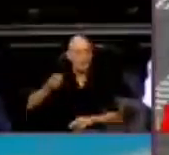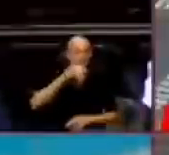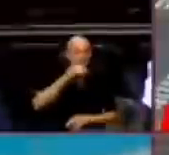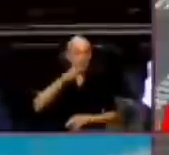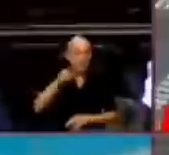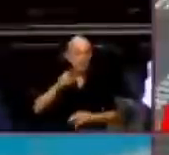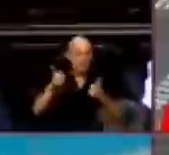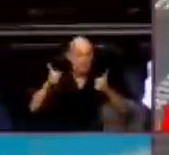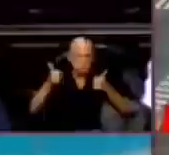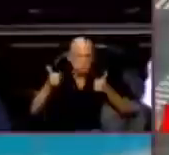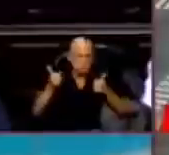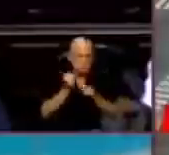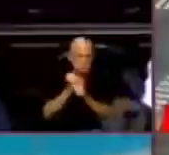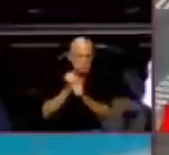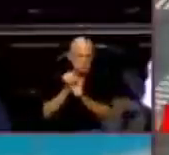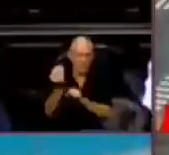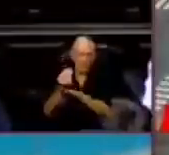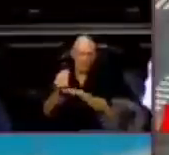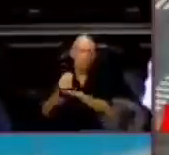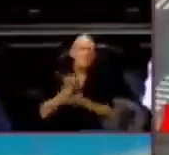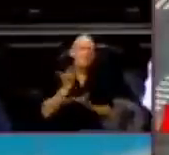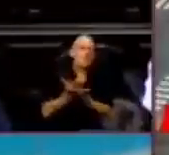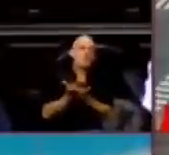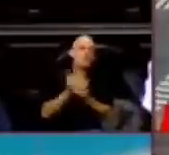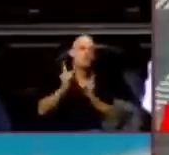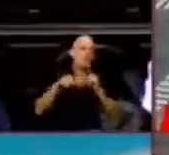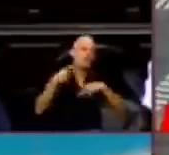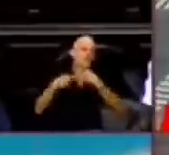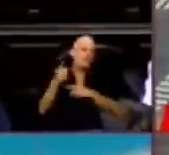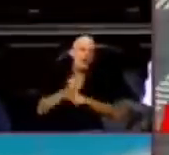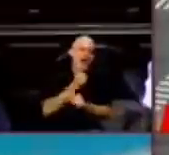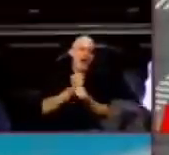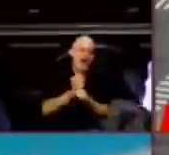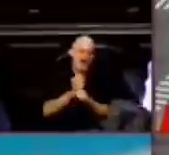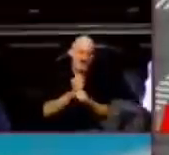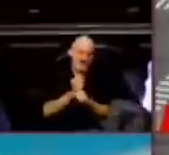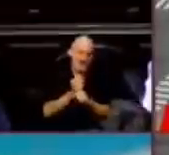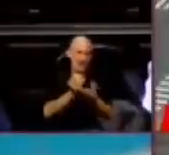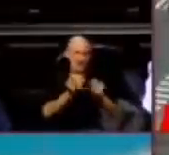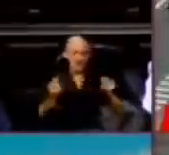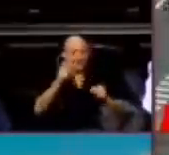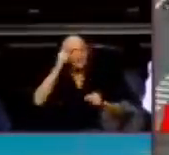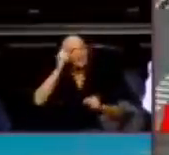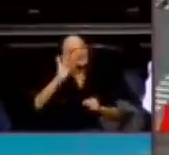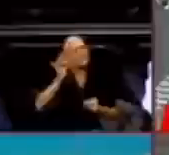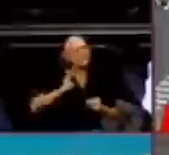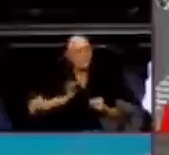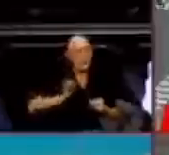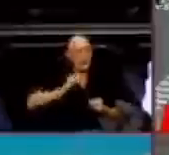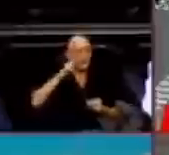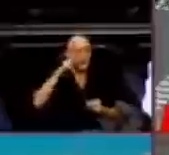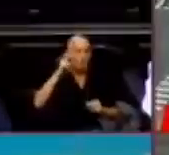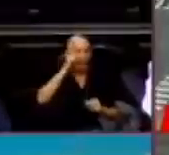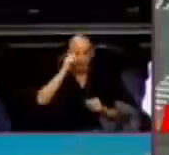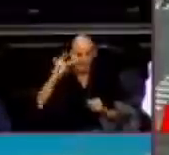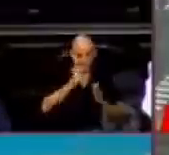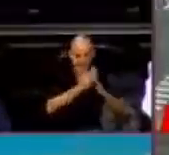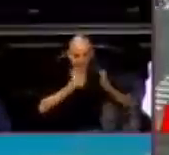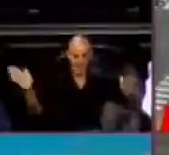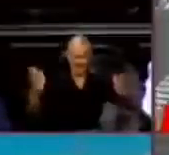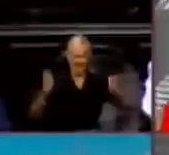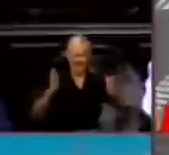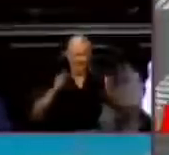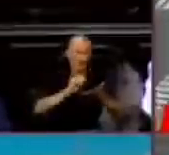industria automotriz, que ha sido durante mucho tiempo la industria más protegida de la Argentina, con un desbalance de divisas